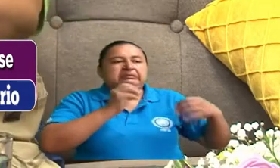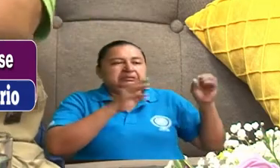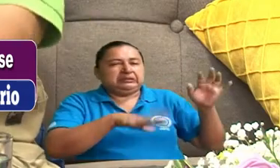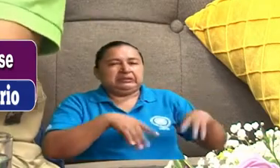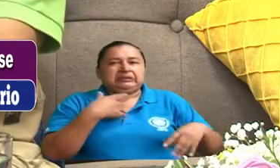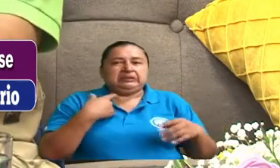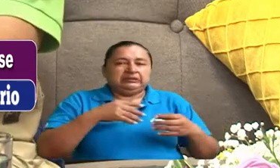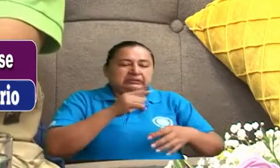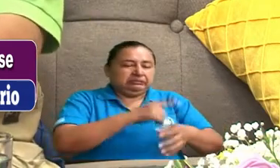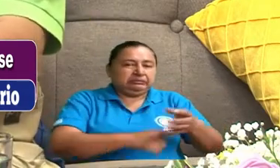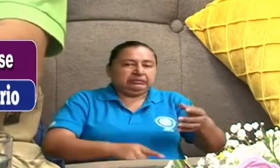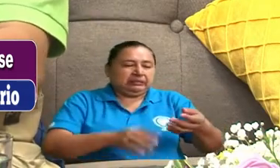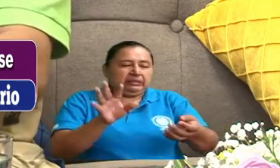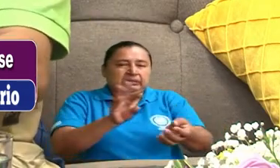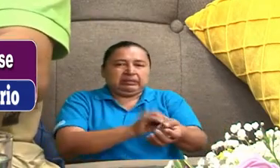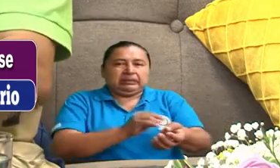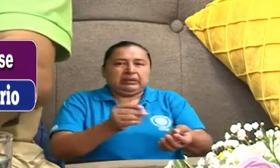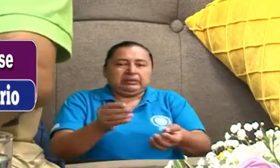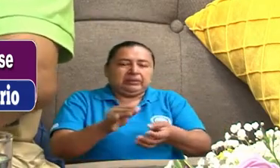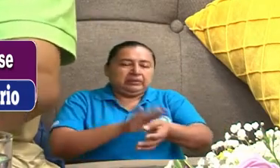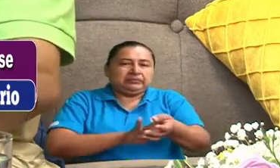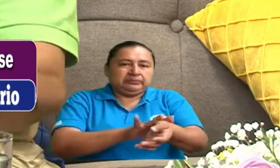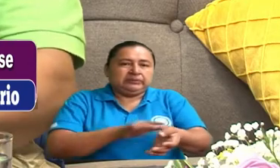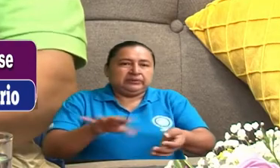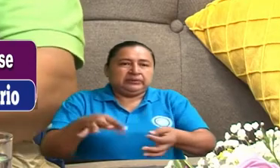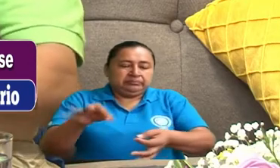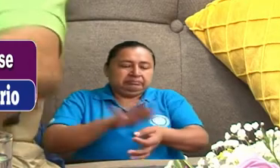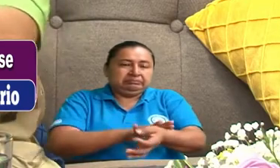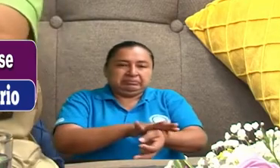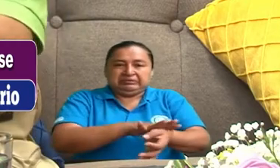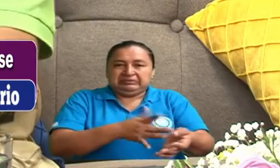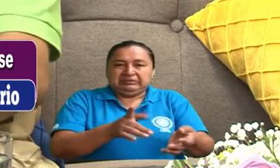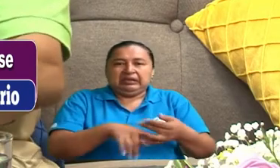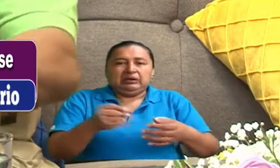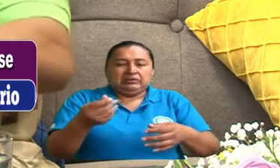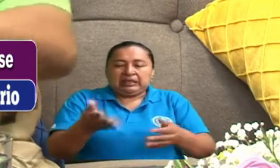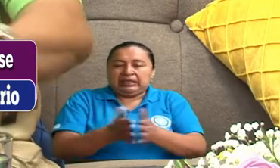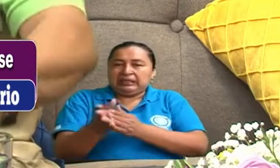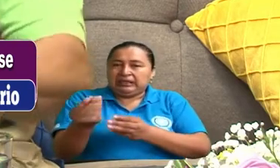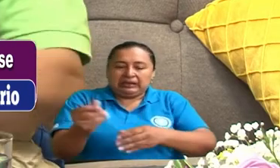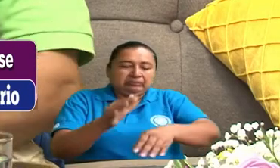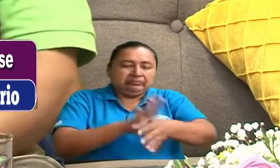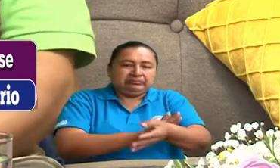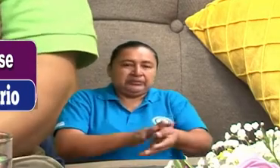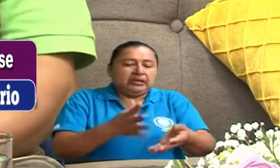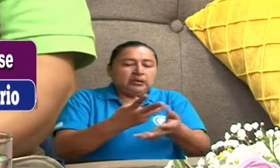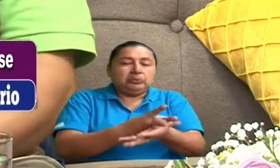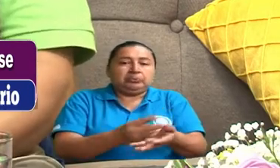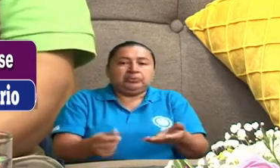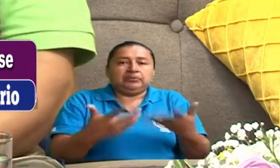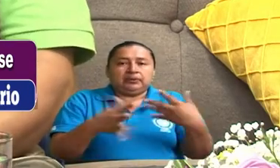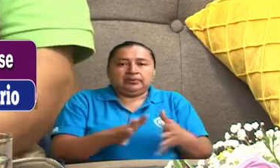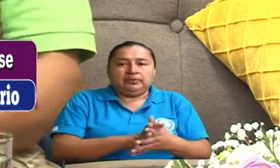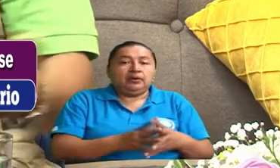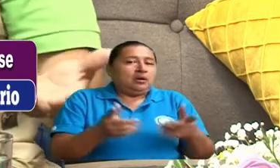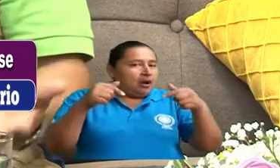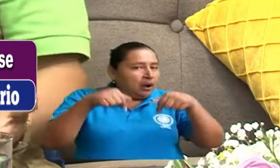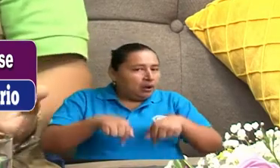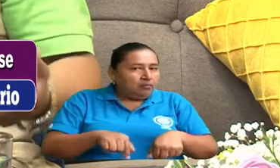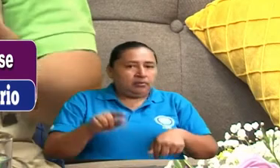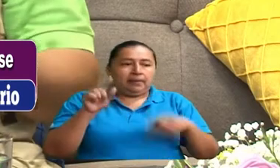te cortás y ahí te pones el mismo café que aparece en la basura, o te echás tierra y ahí se sanó la herida. Ahora